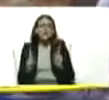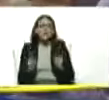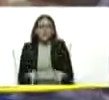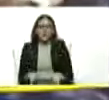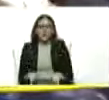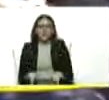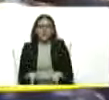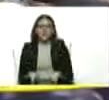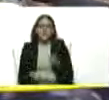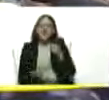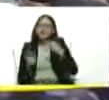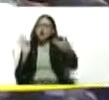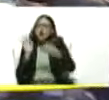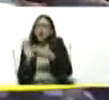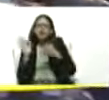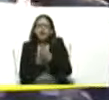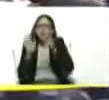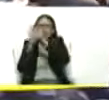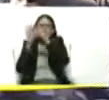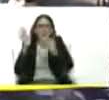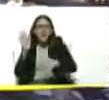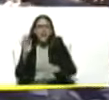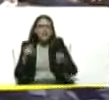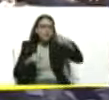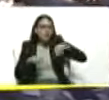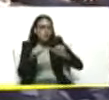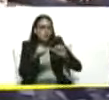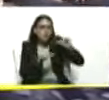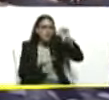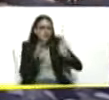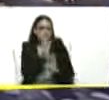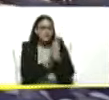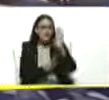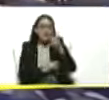fueron contra el derecho al desarrollo de Venezuela